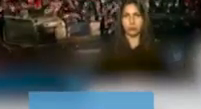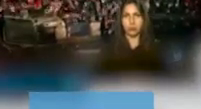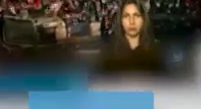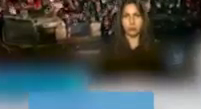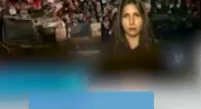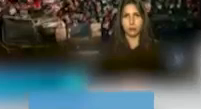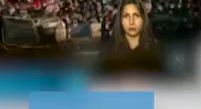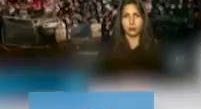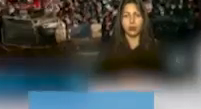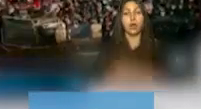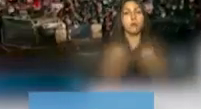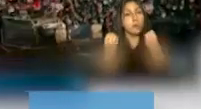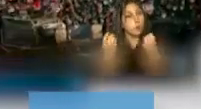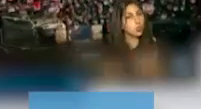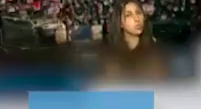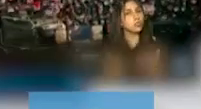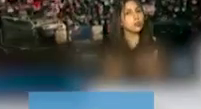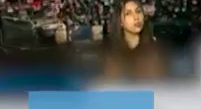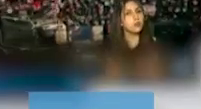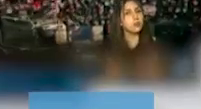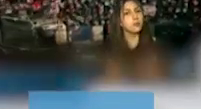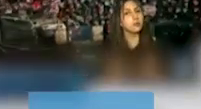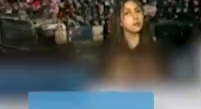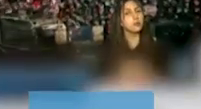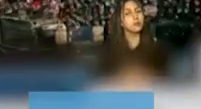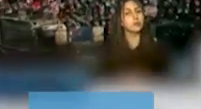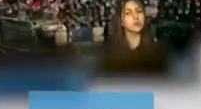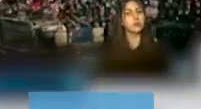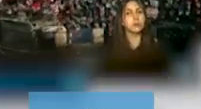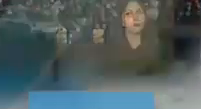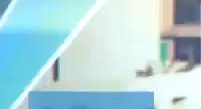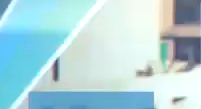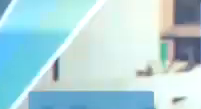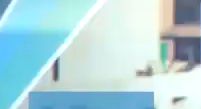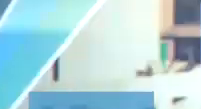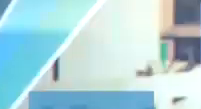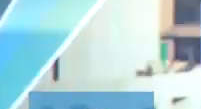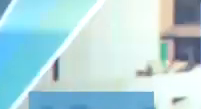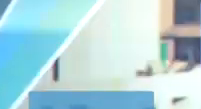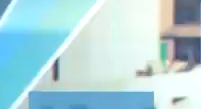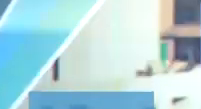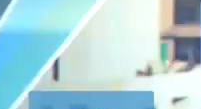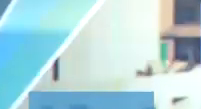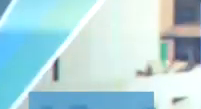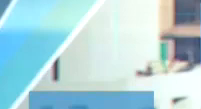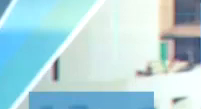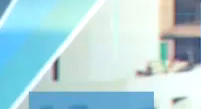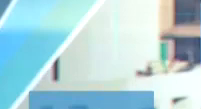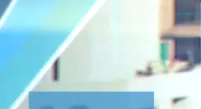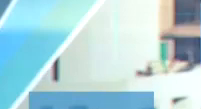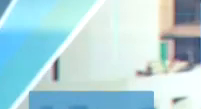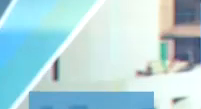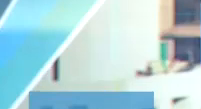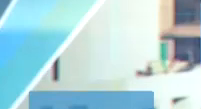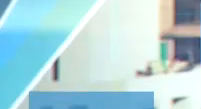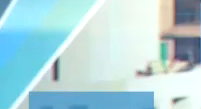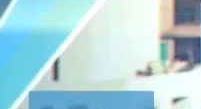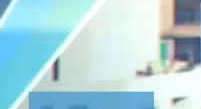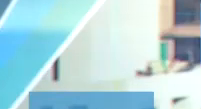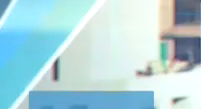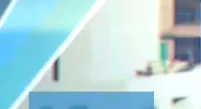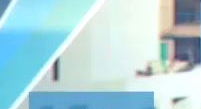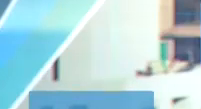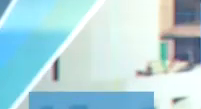cambio, Cabildo Abierto, ¿qué es? ¿Hacia dónde va? Todo parece depender de esa figura enigmática y precisamente su discurso no nos